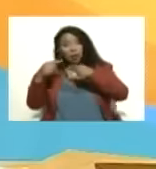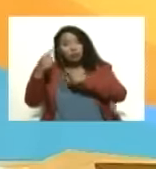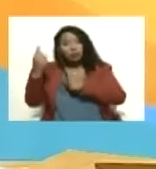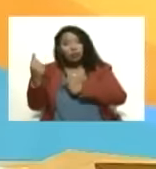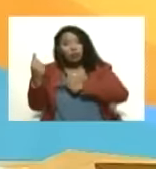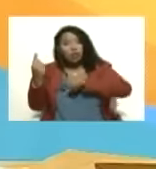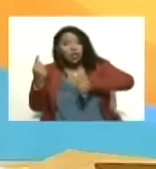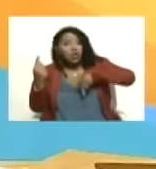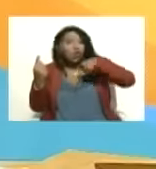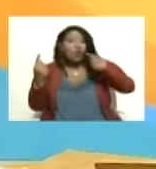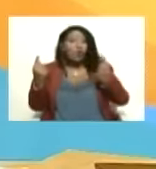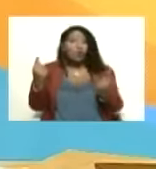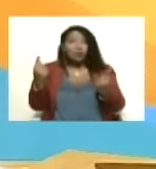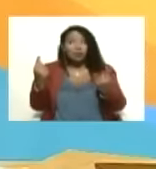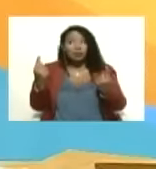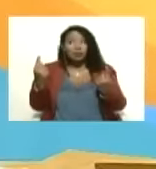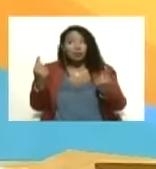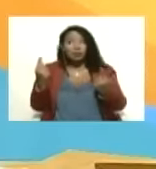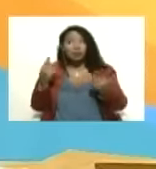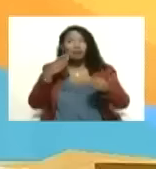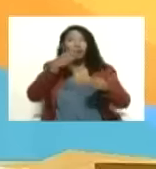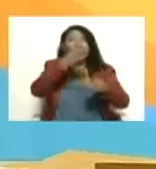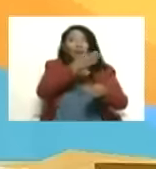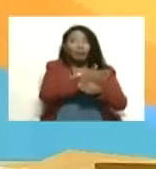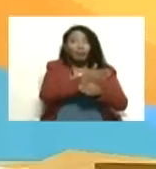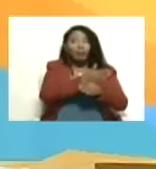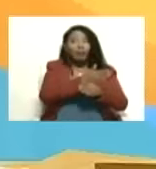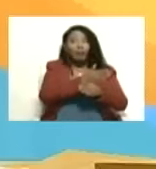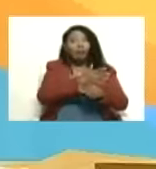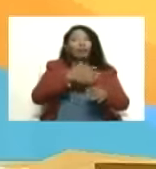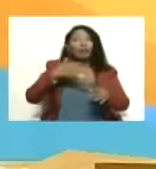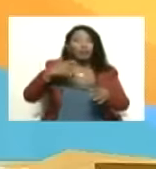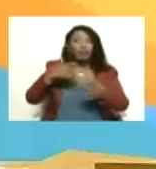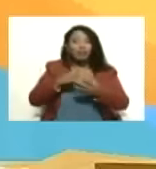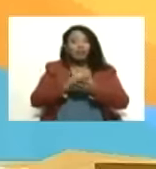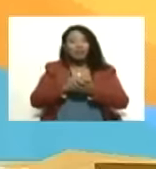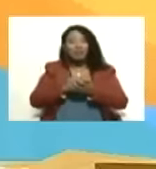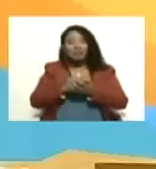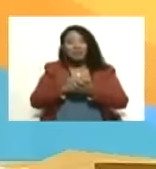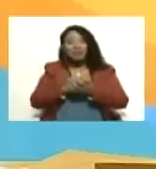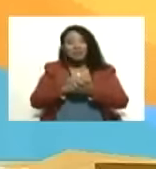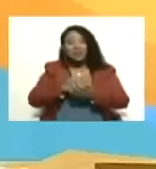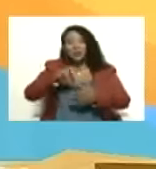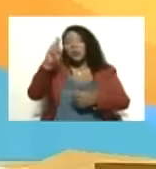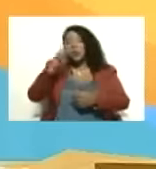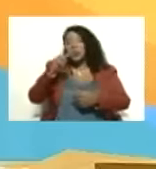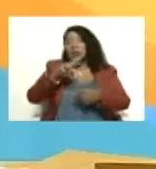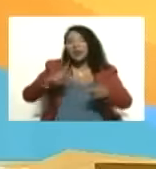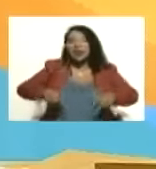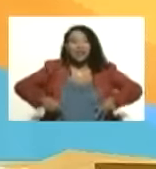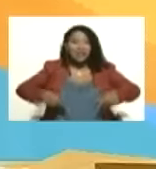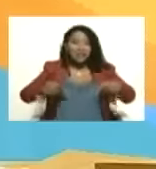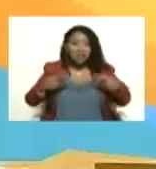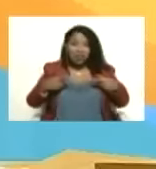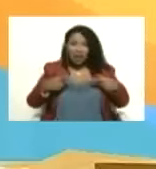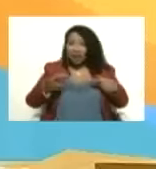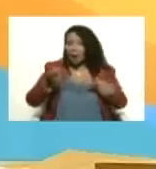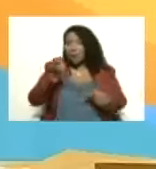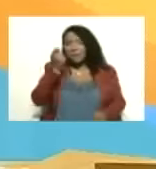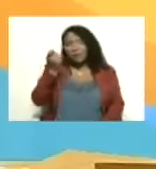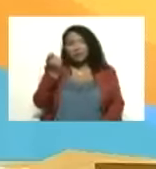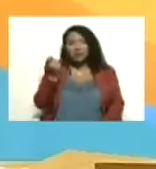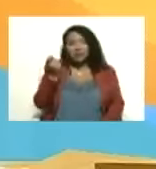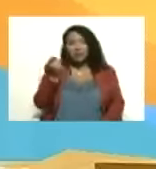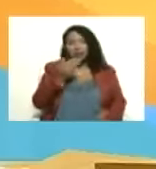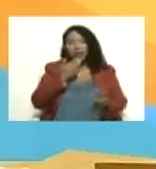es que nosotros vayamos a permitir que nos roben el territorio eso no va a pasar nunca en la vida nunca jamás